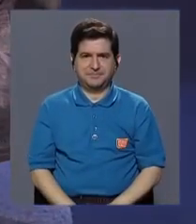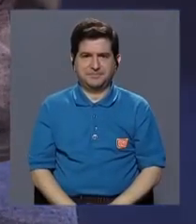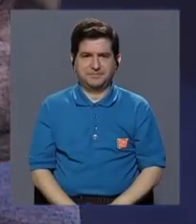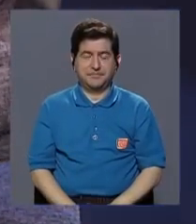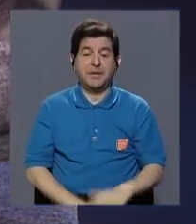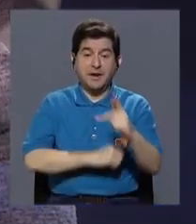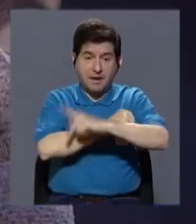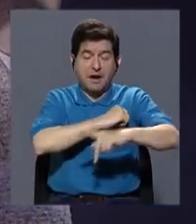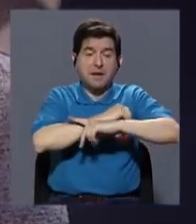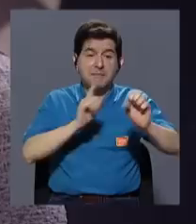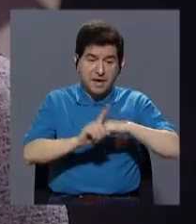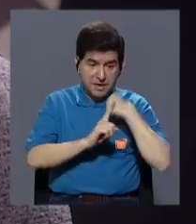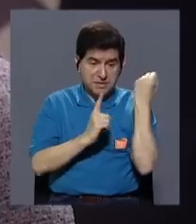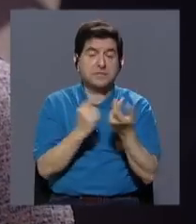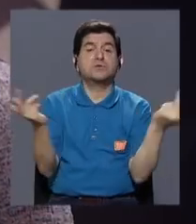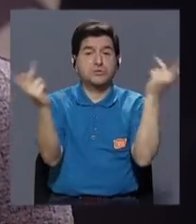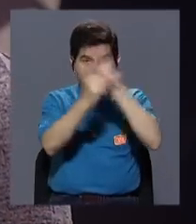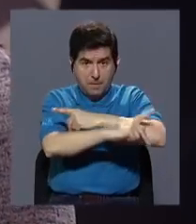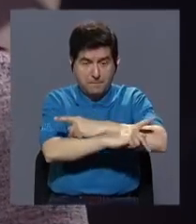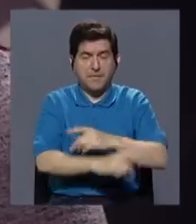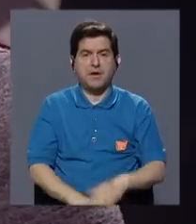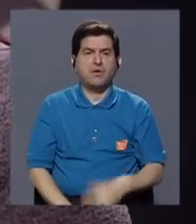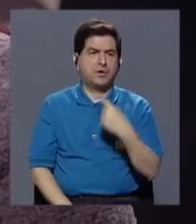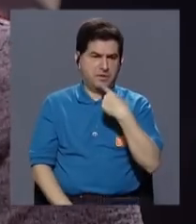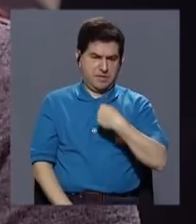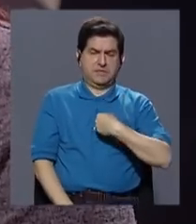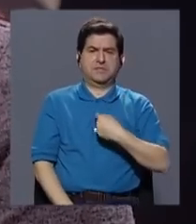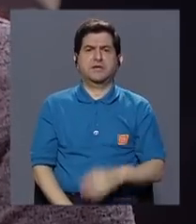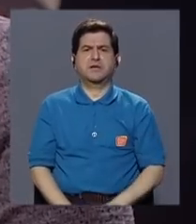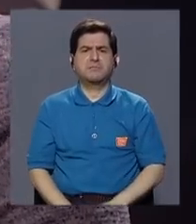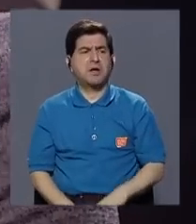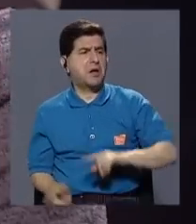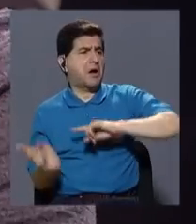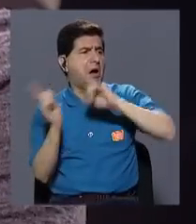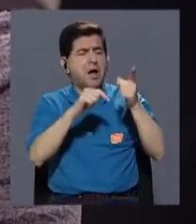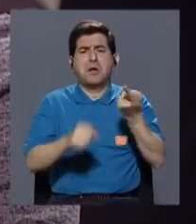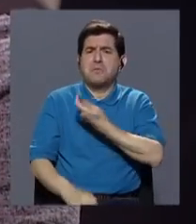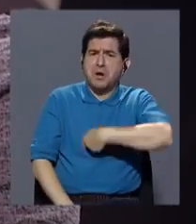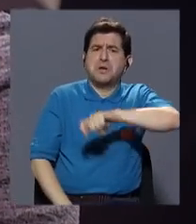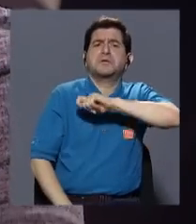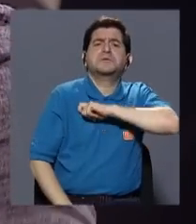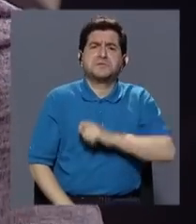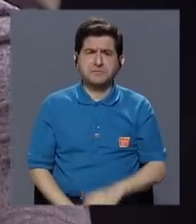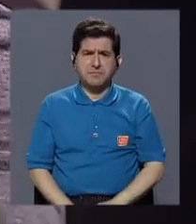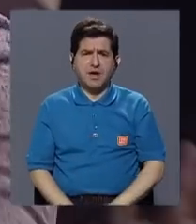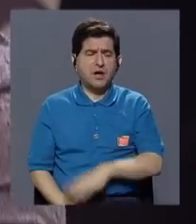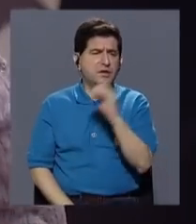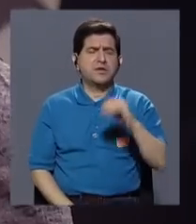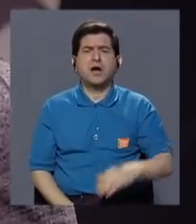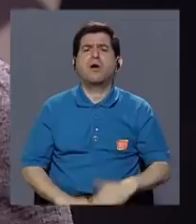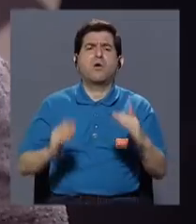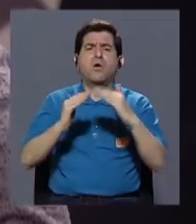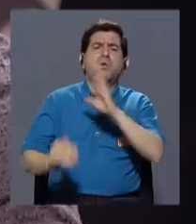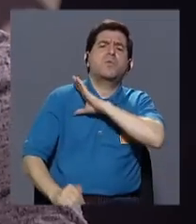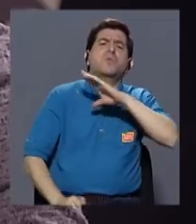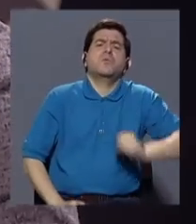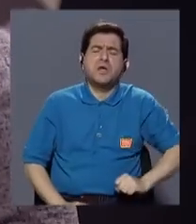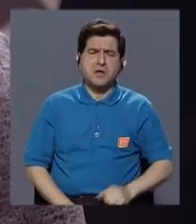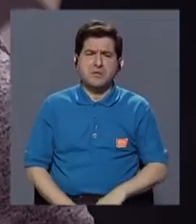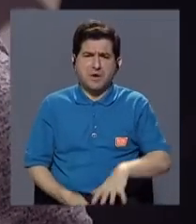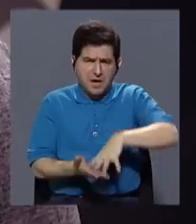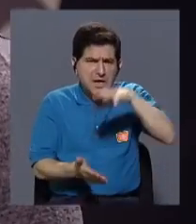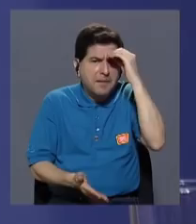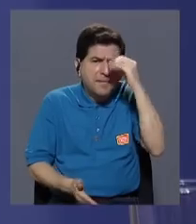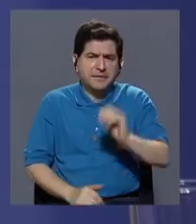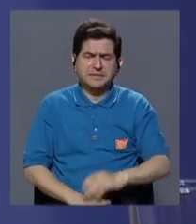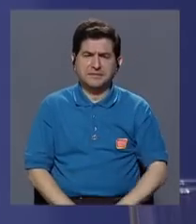porque hay países donde la situación está peor y hay más llegaron a decir de vuelva hacia españa porque no se va a vivir al salvador porque vaya